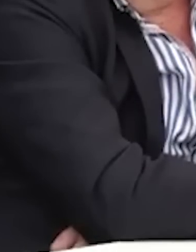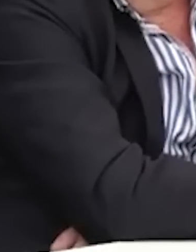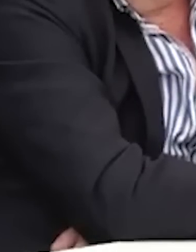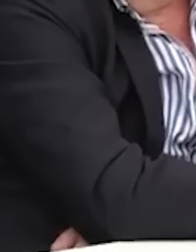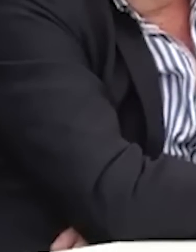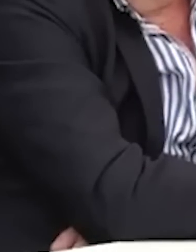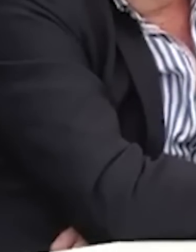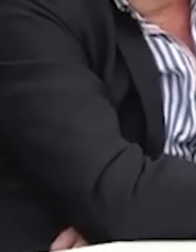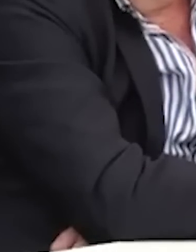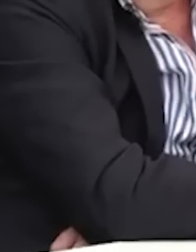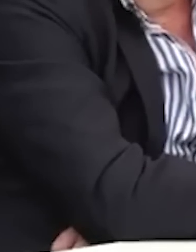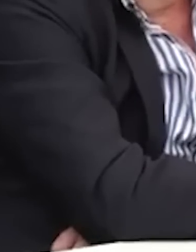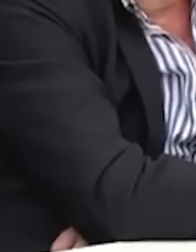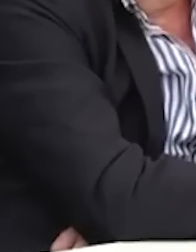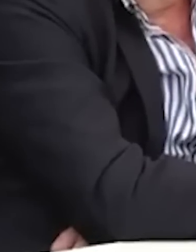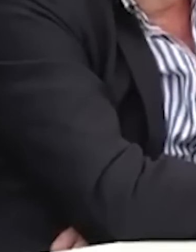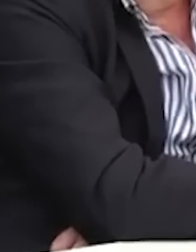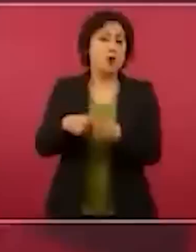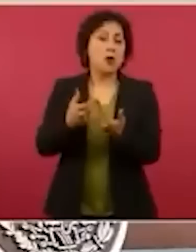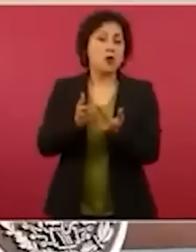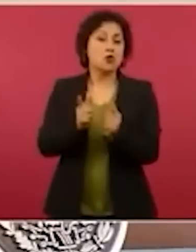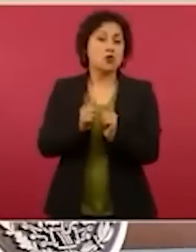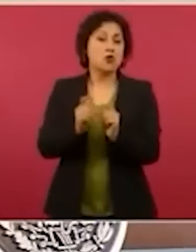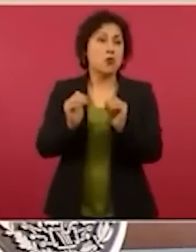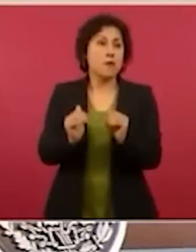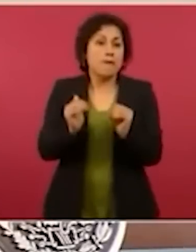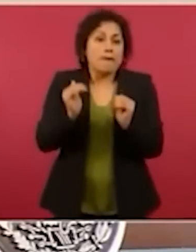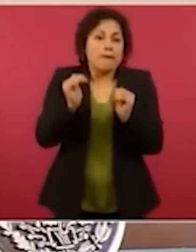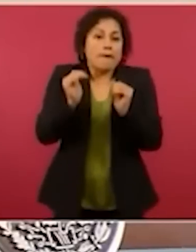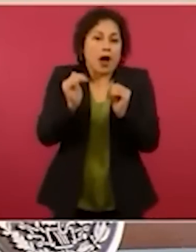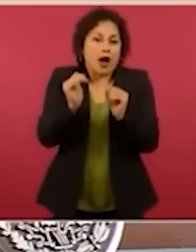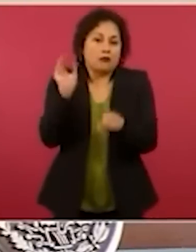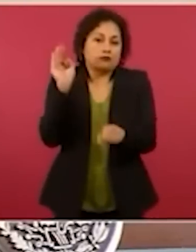pasito para atrás. Vamos a verlo.